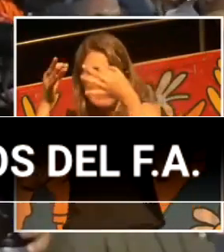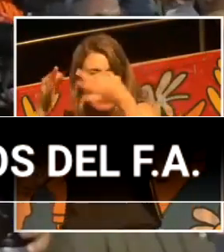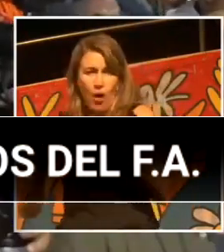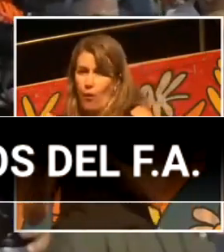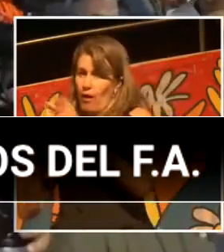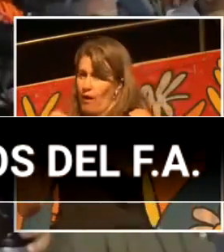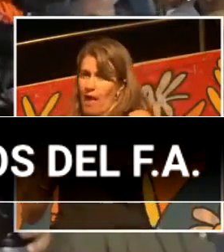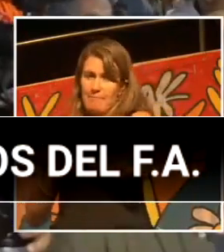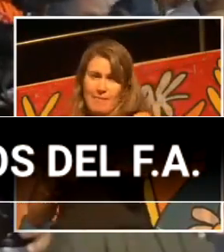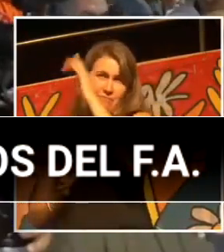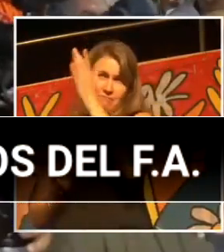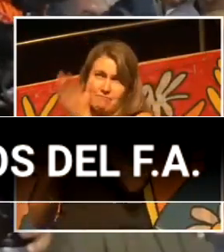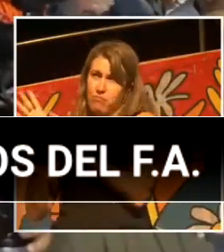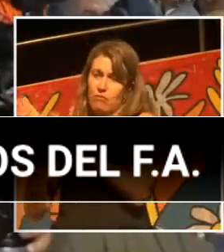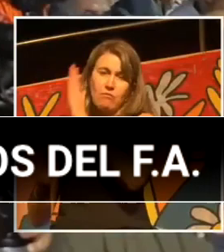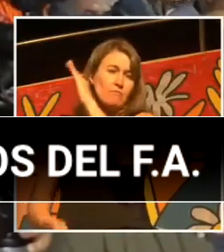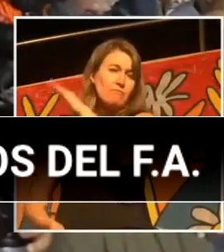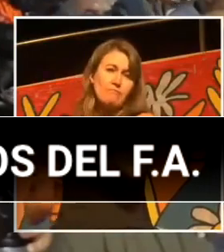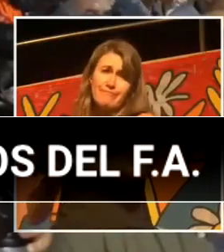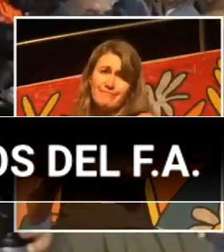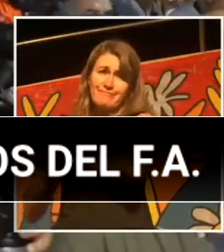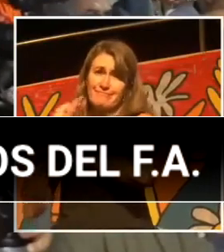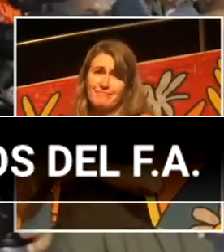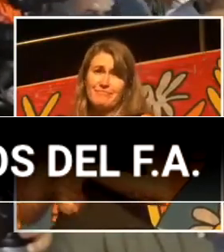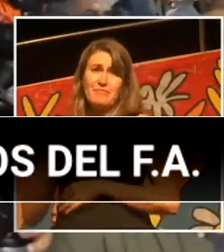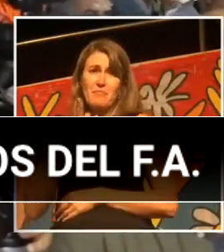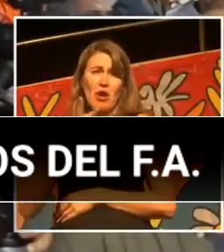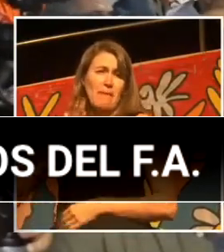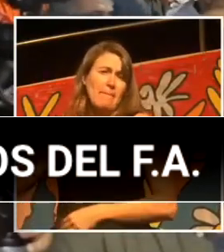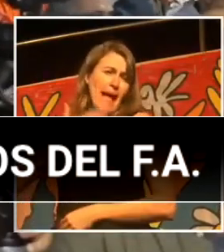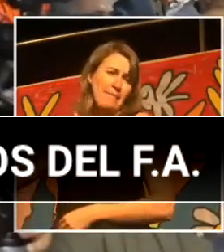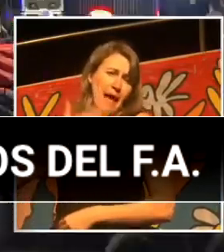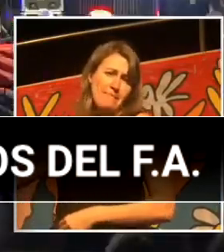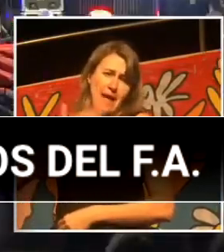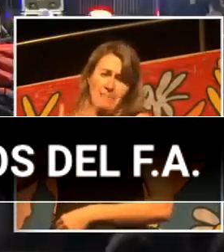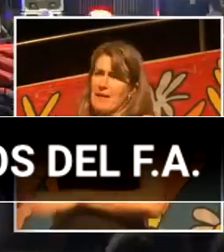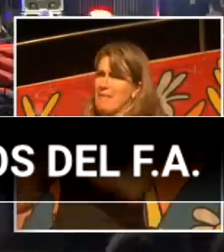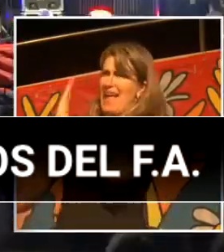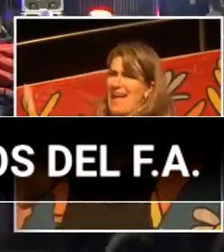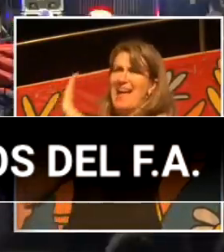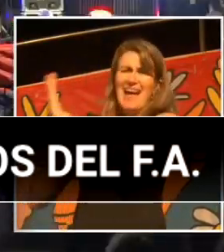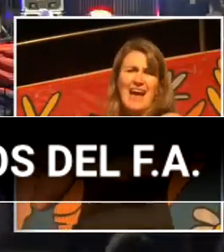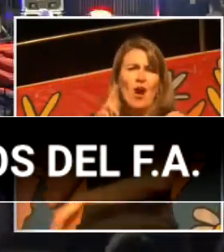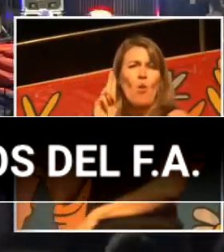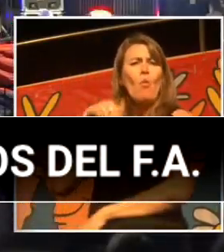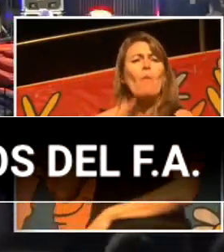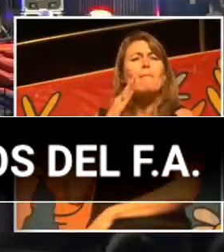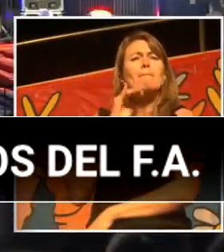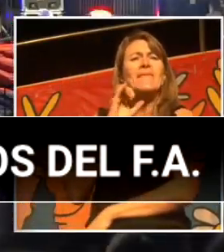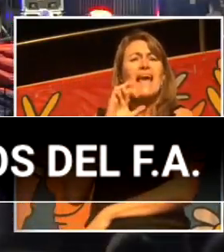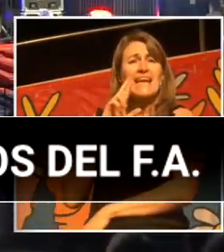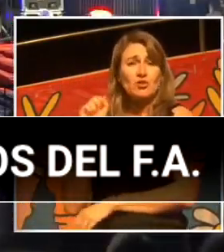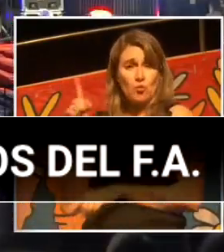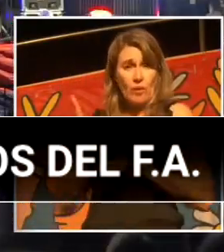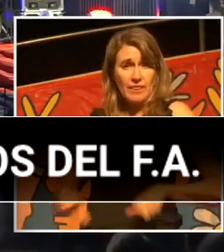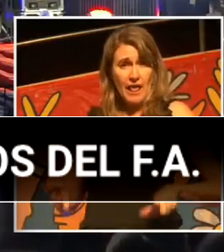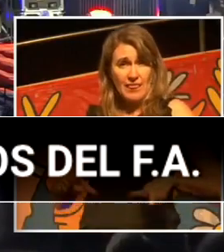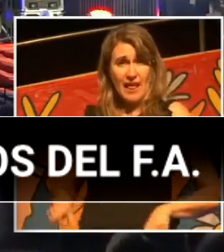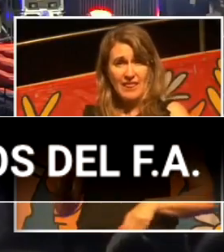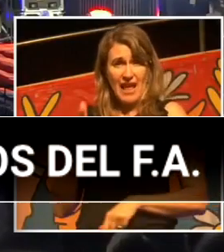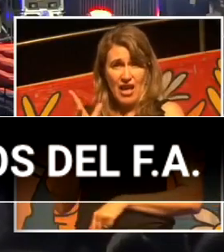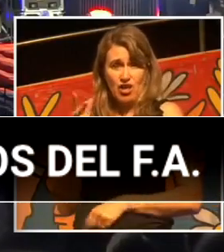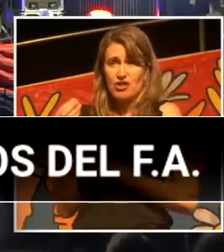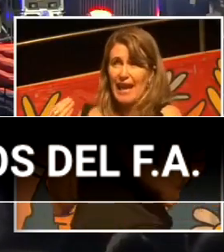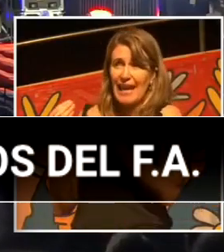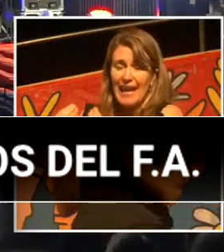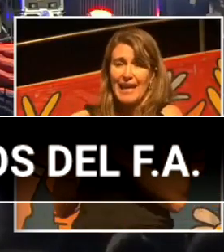se va se van nadie aguanta más la prepotencia de se van pero no se van porque